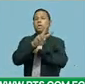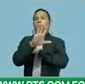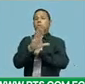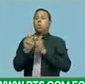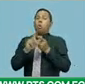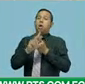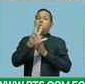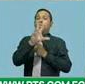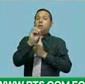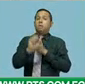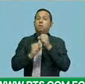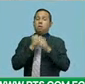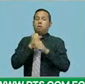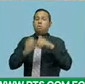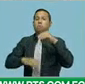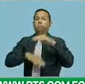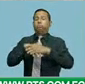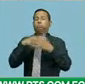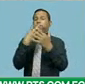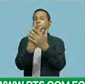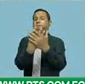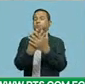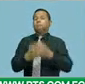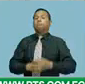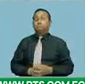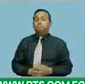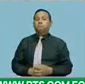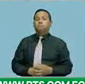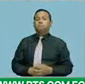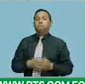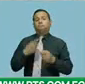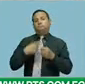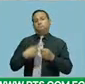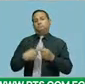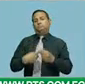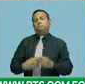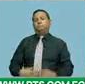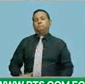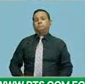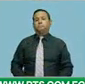de cárcel. En Quito informó Iván Casamen.